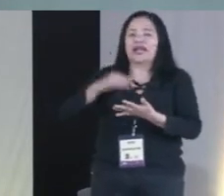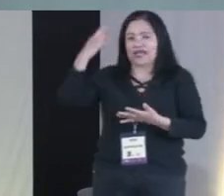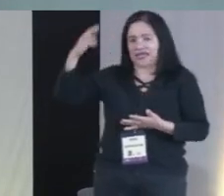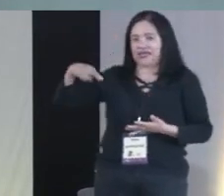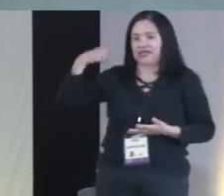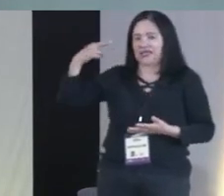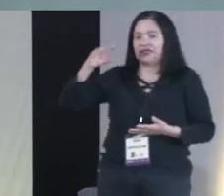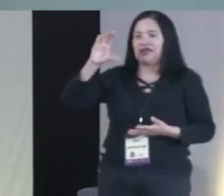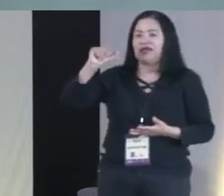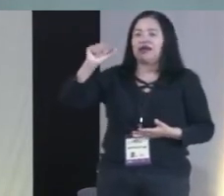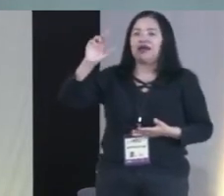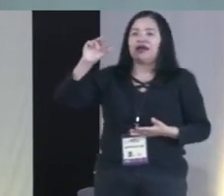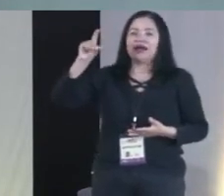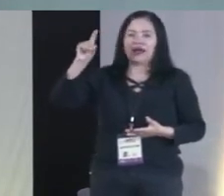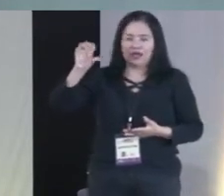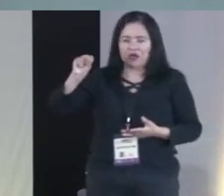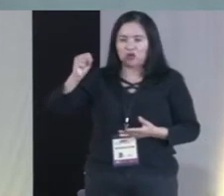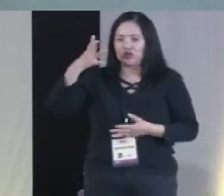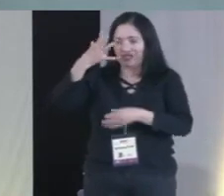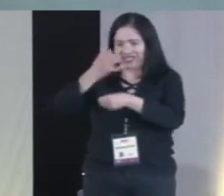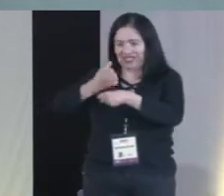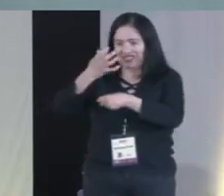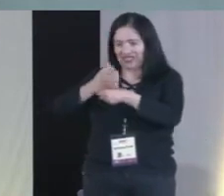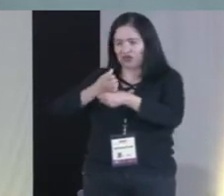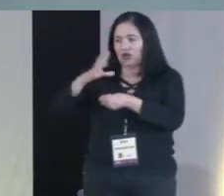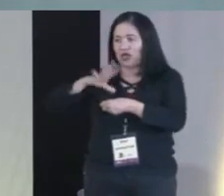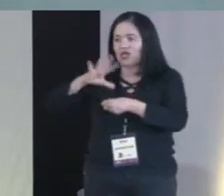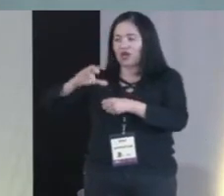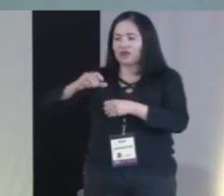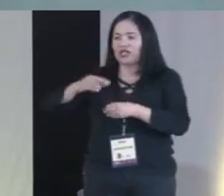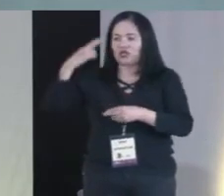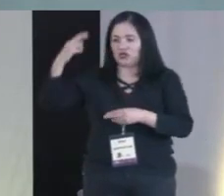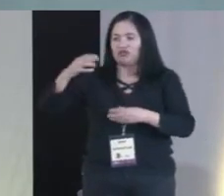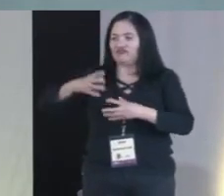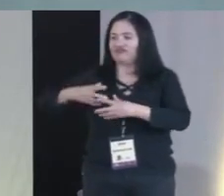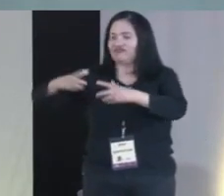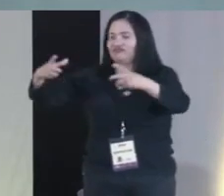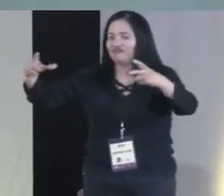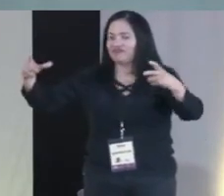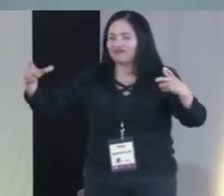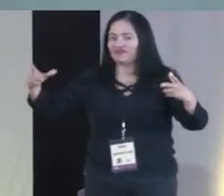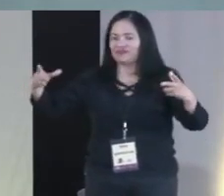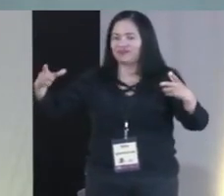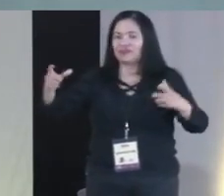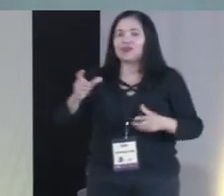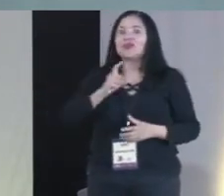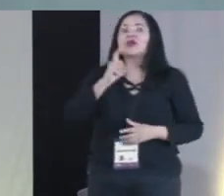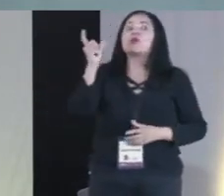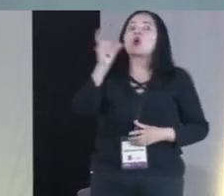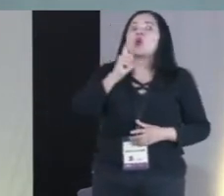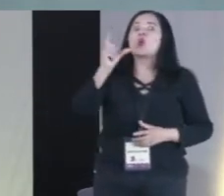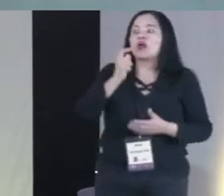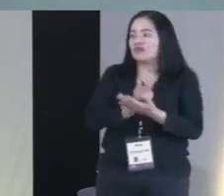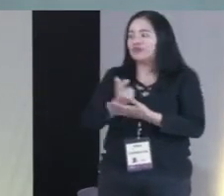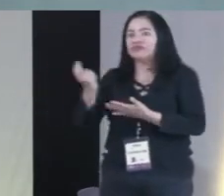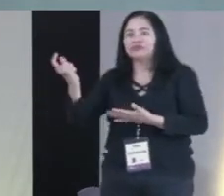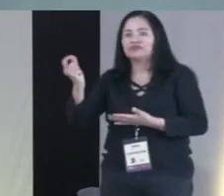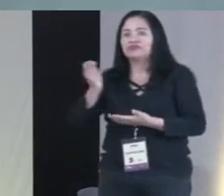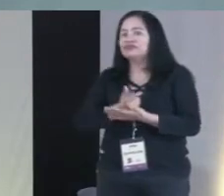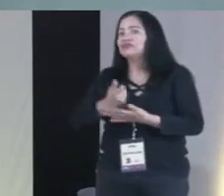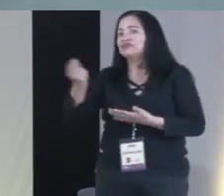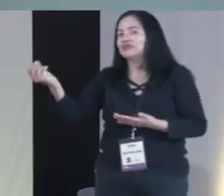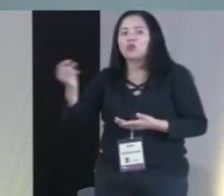había ampliado el imperio en 5 o 6 veces, lo recibiera. ¿Y saben cuándo lo recibió Carlos V?